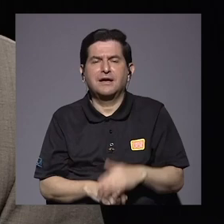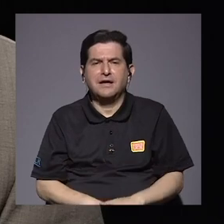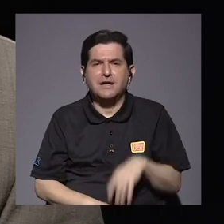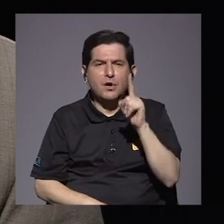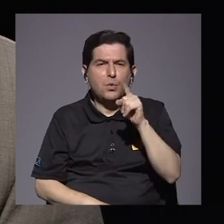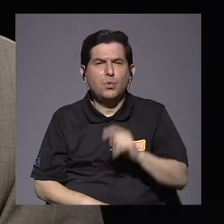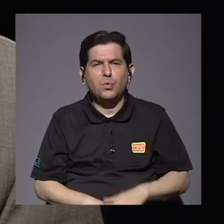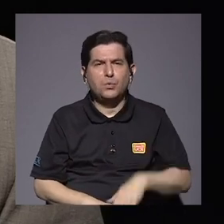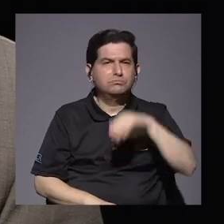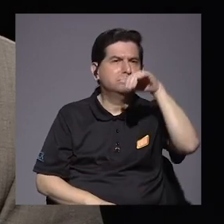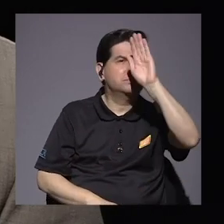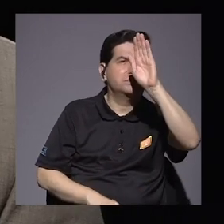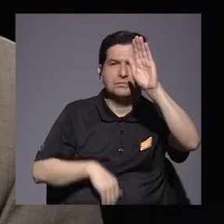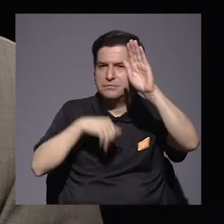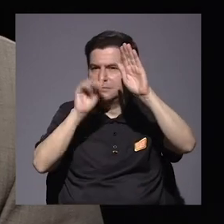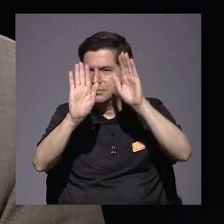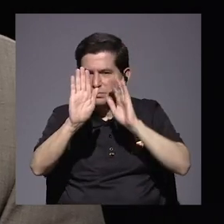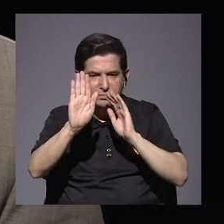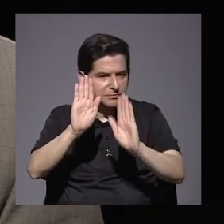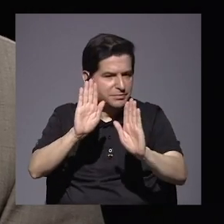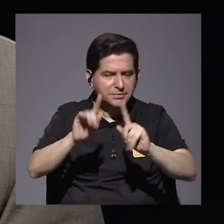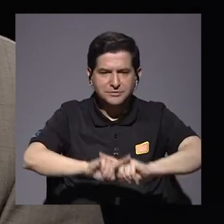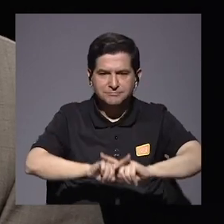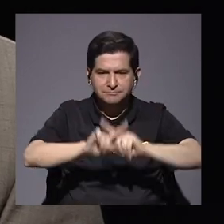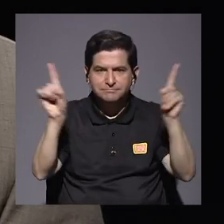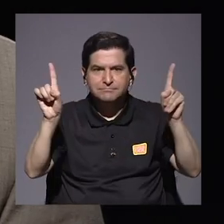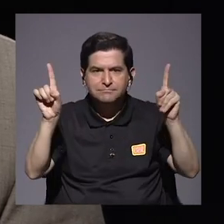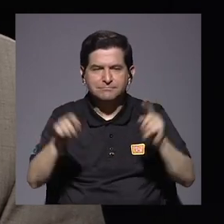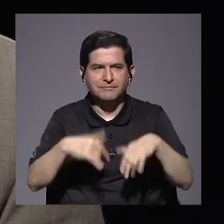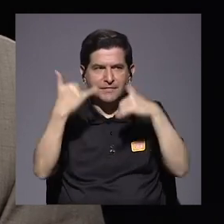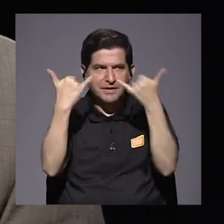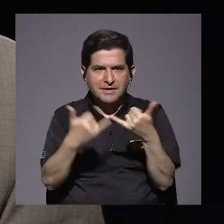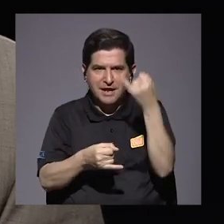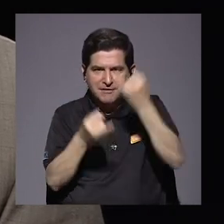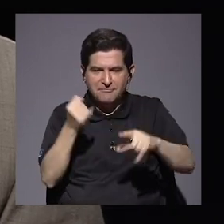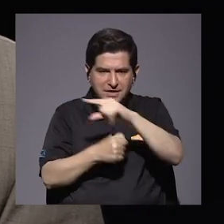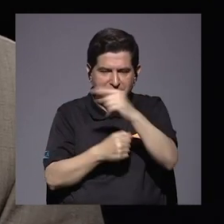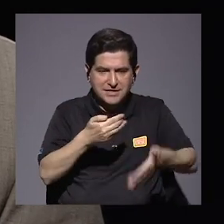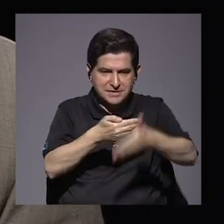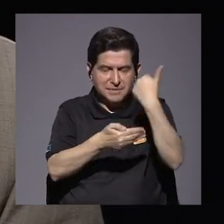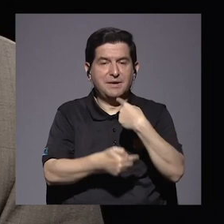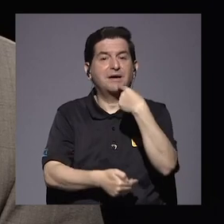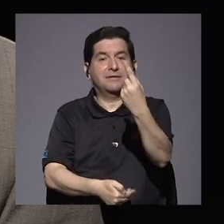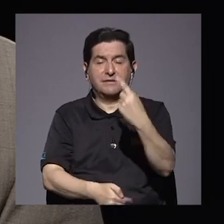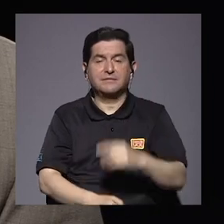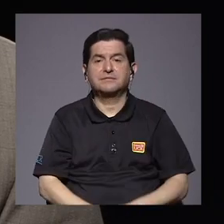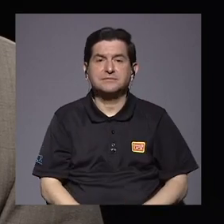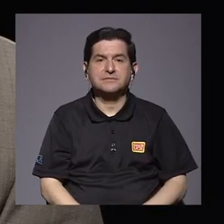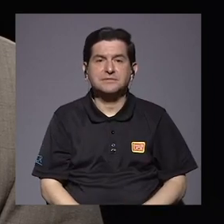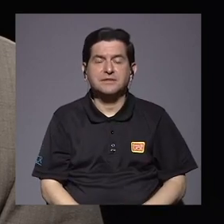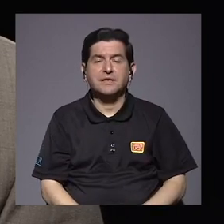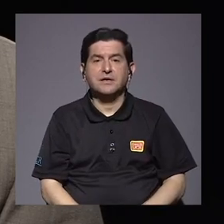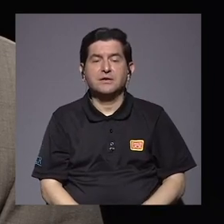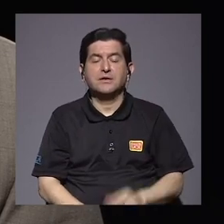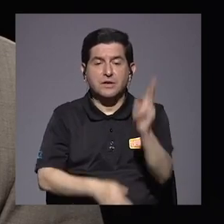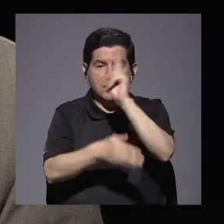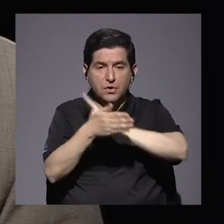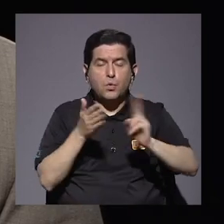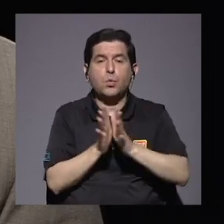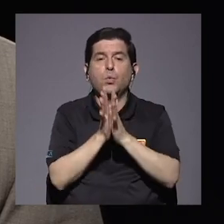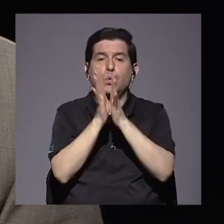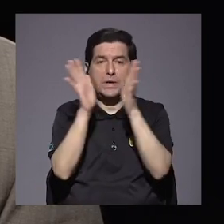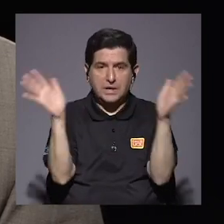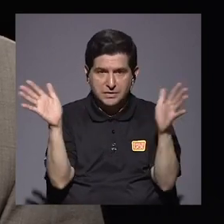un esquema muy diferente, un esquema en el cual ya el fin de semana anterior anunciábamos que las